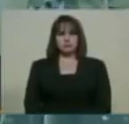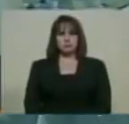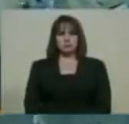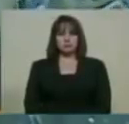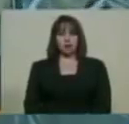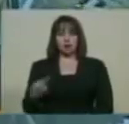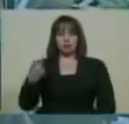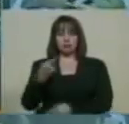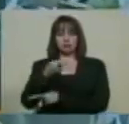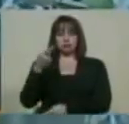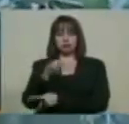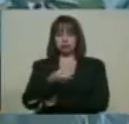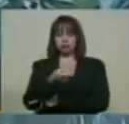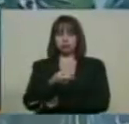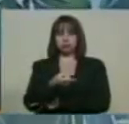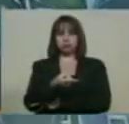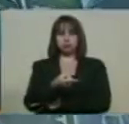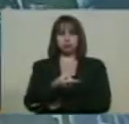Decreto que